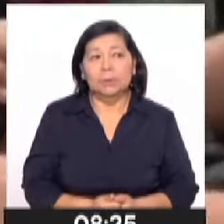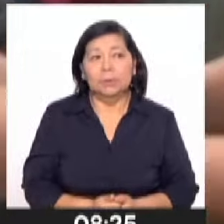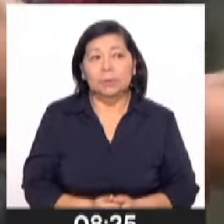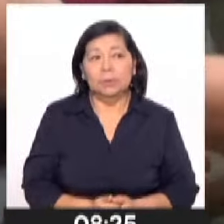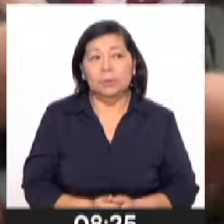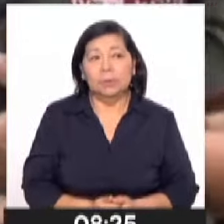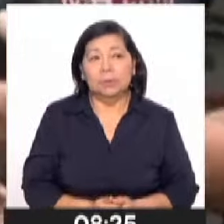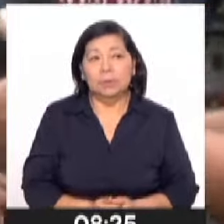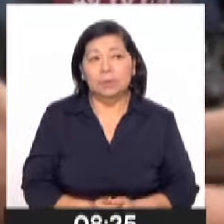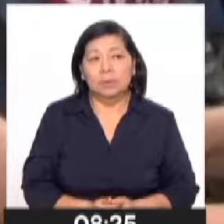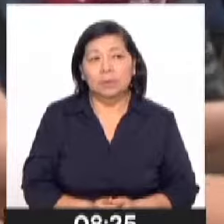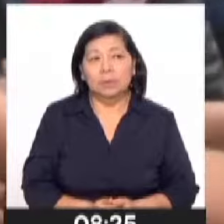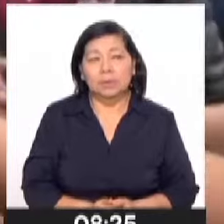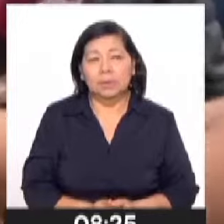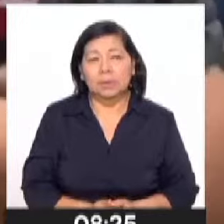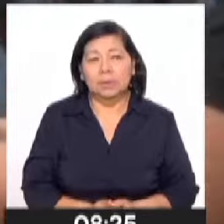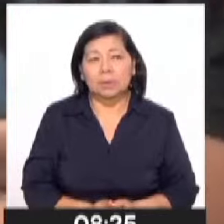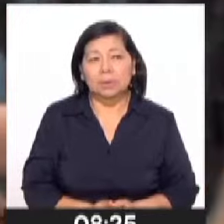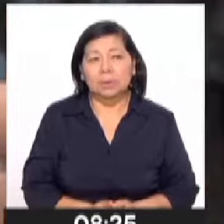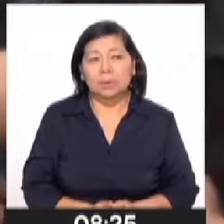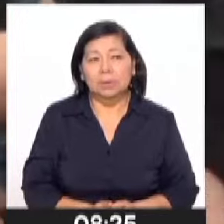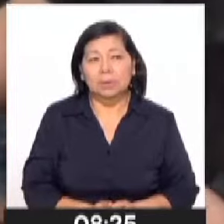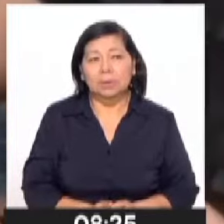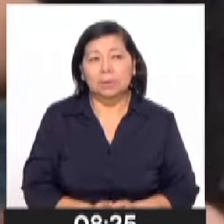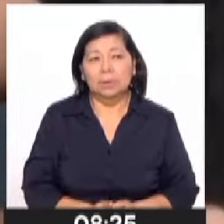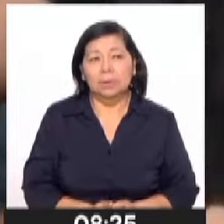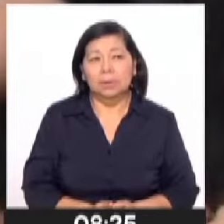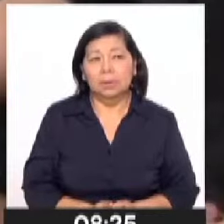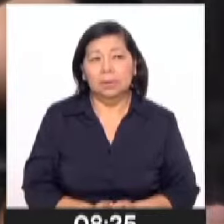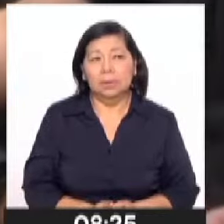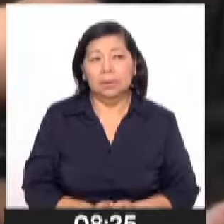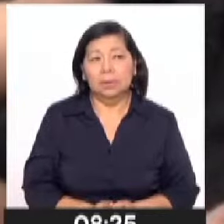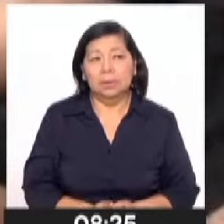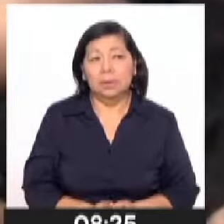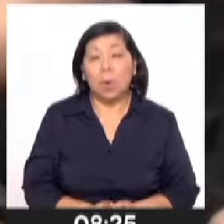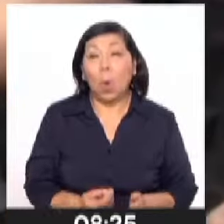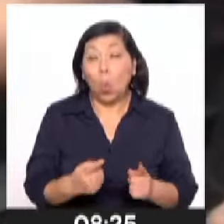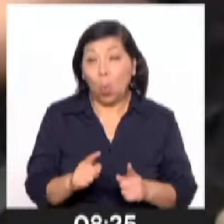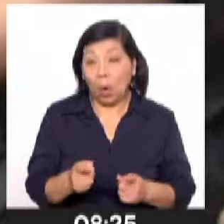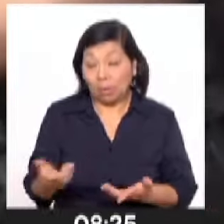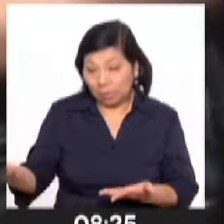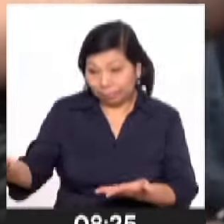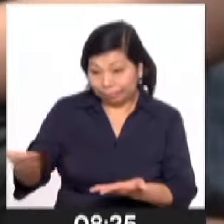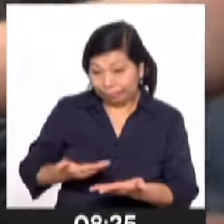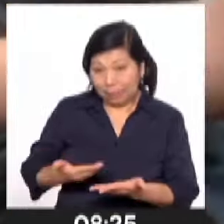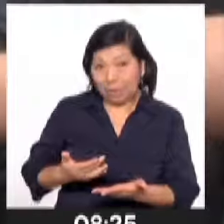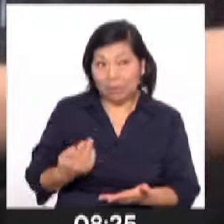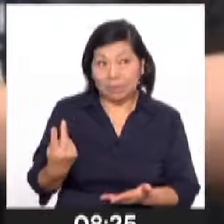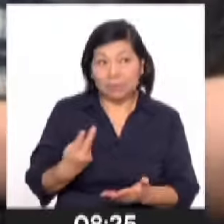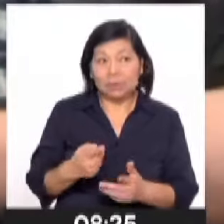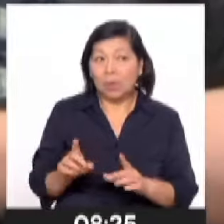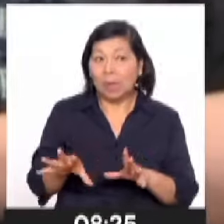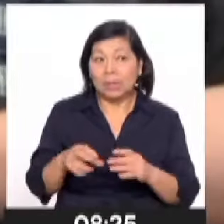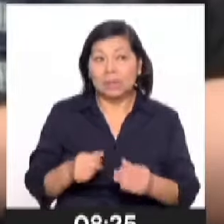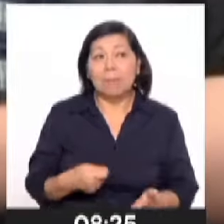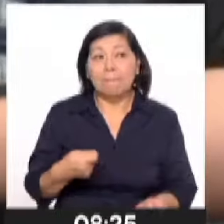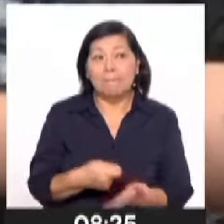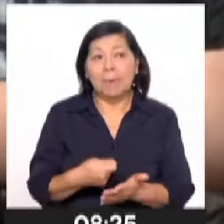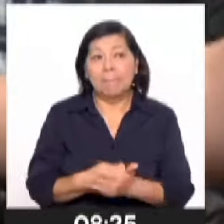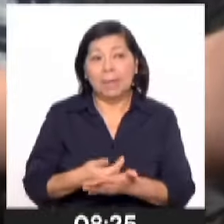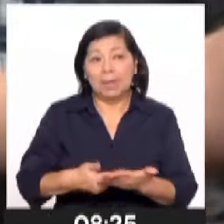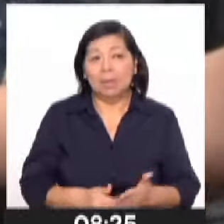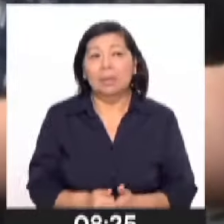ver, por favor, señorita, usted que también ha estado, usted es la cobradora, cuéntenos. Sí, buenos días, disculpe. Cuando recibimos el papel, con mi pareja no quiso aceptar el papel,